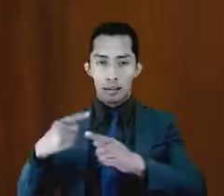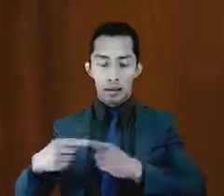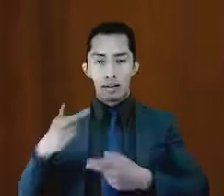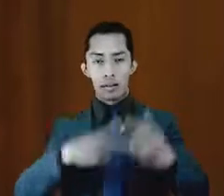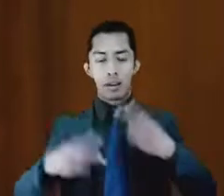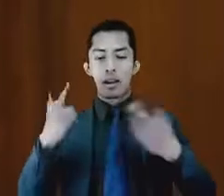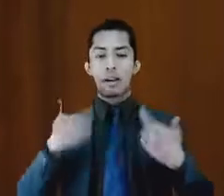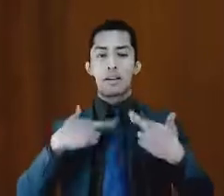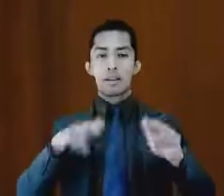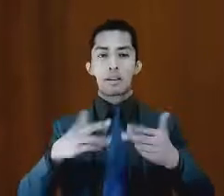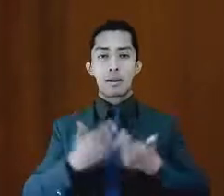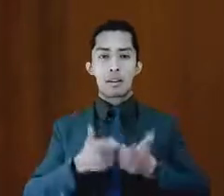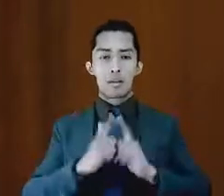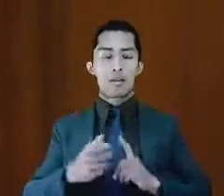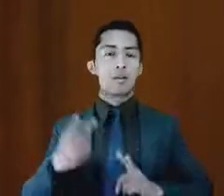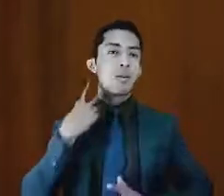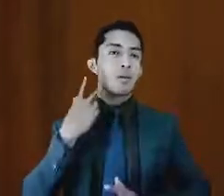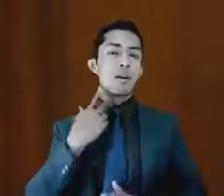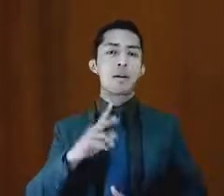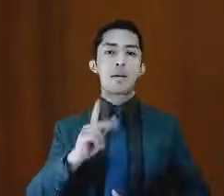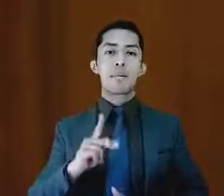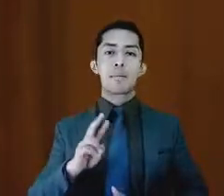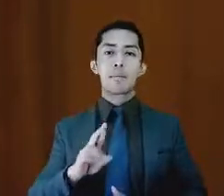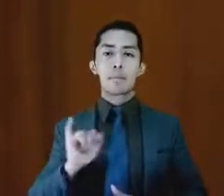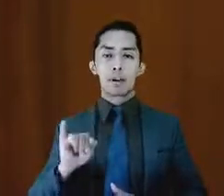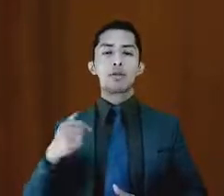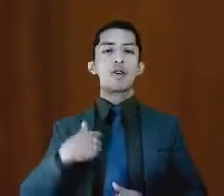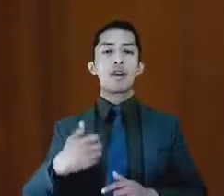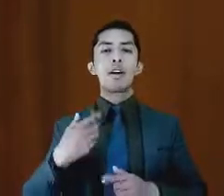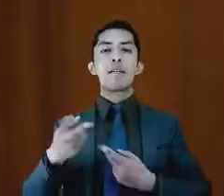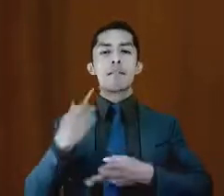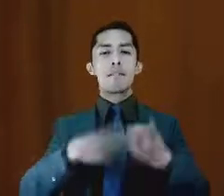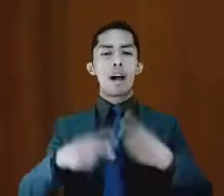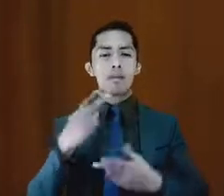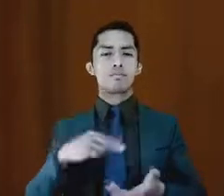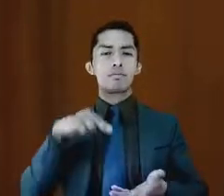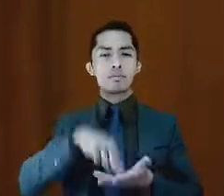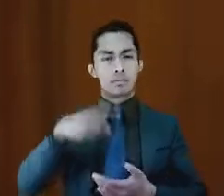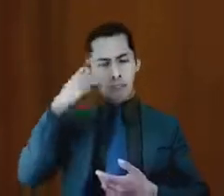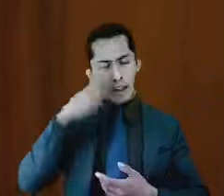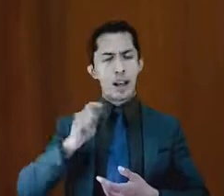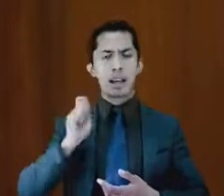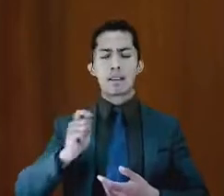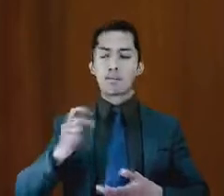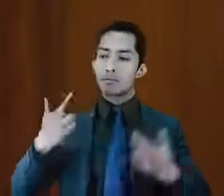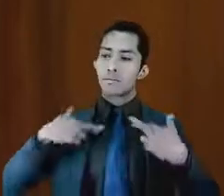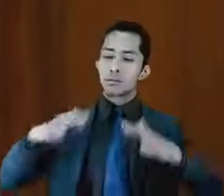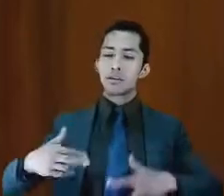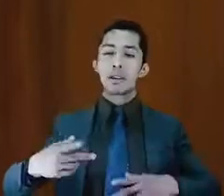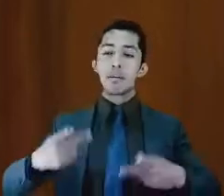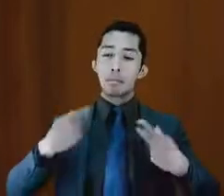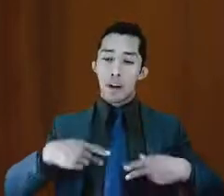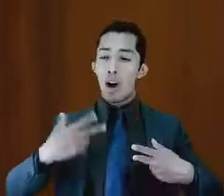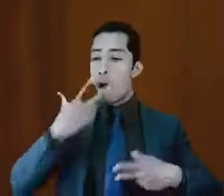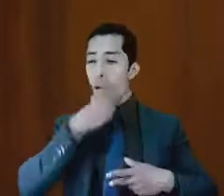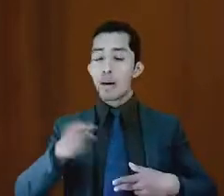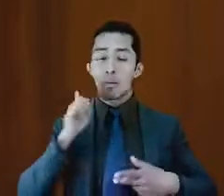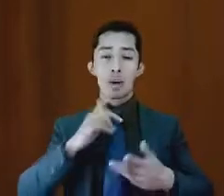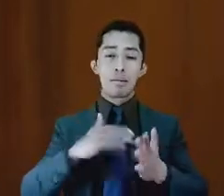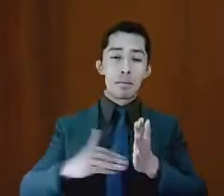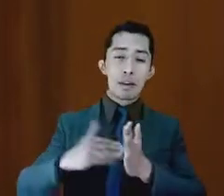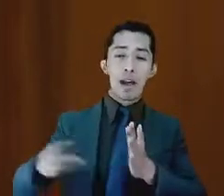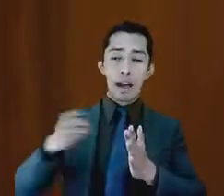del grupo parlamentario del PRI, vengo a expresar la voz de millones de mujeres y hombres